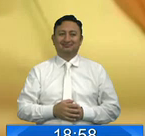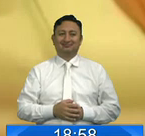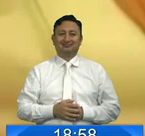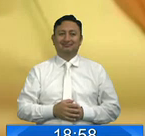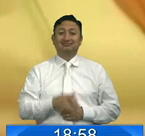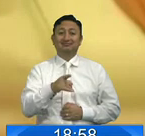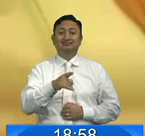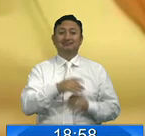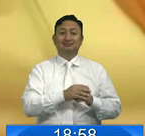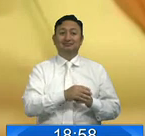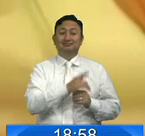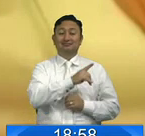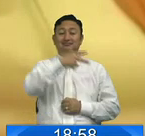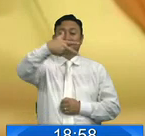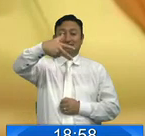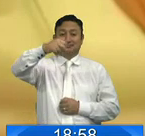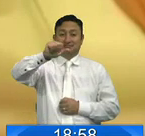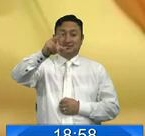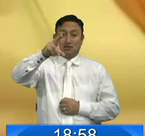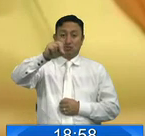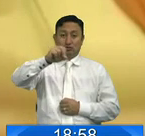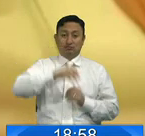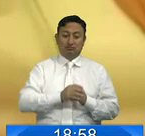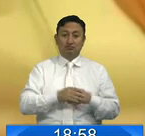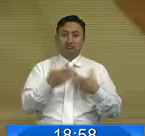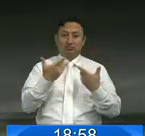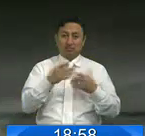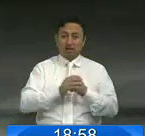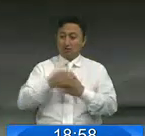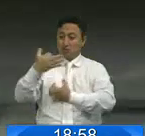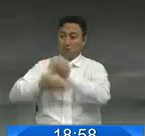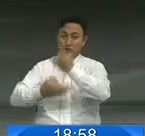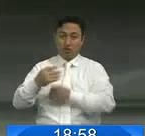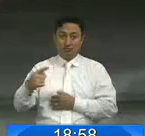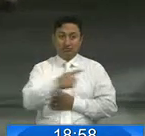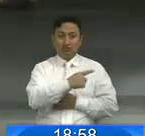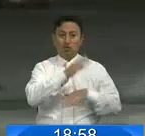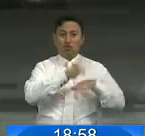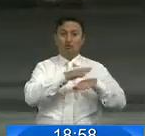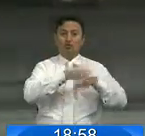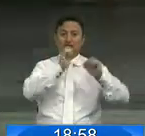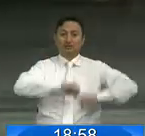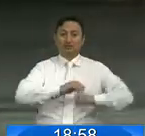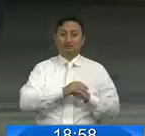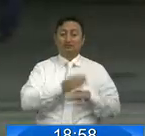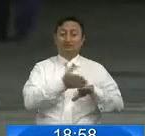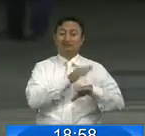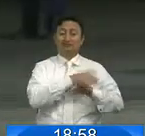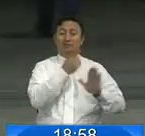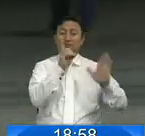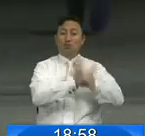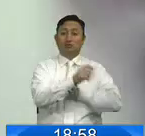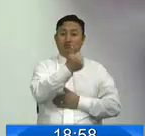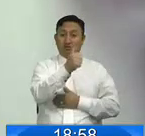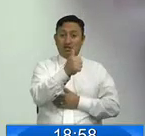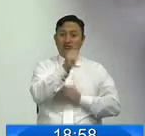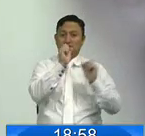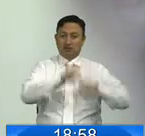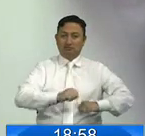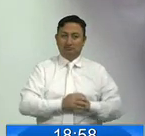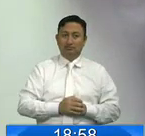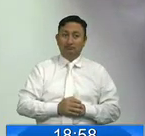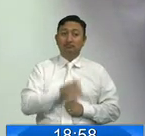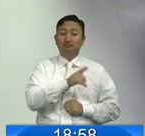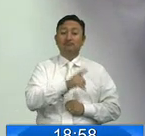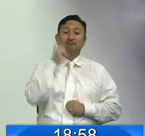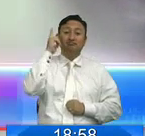El narcotraficante Joaquín El Chapo Guzmán fue declarado culpable de los 10 cargos que pesan en su contra. El líder del